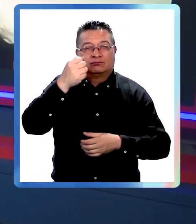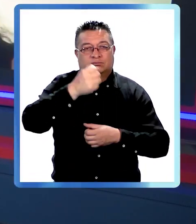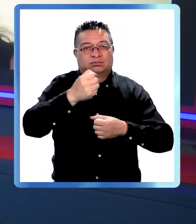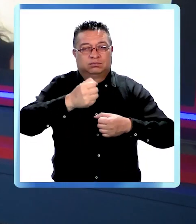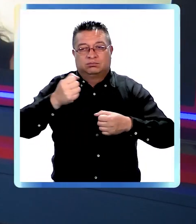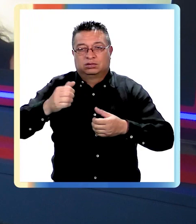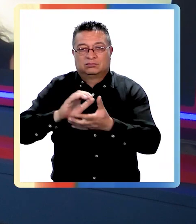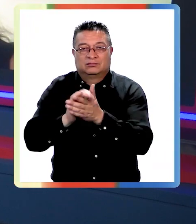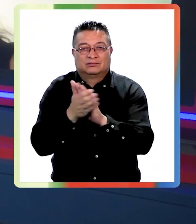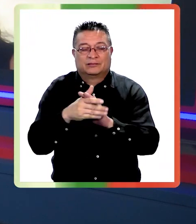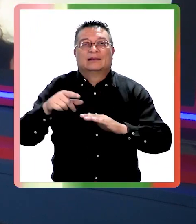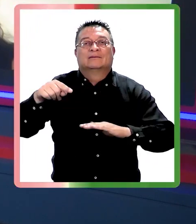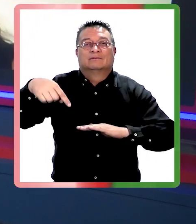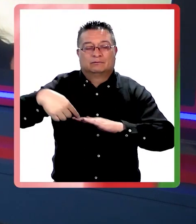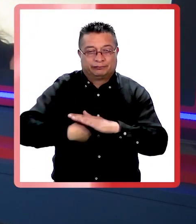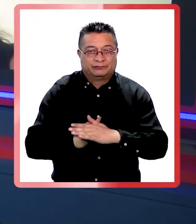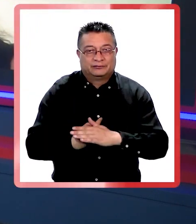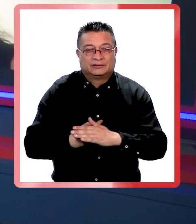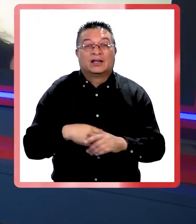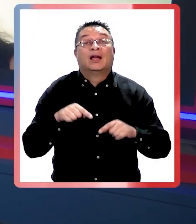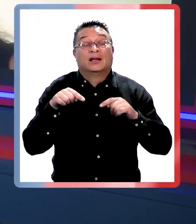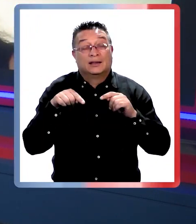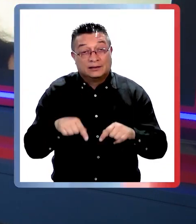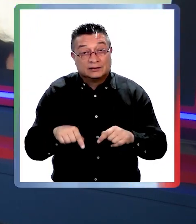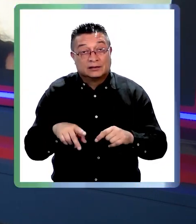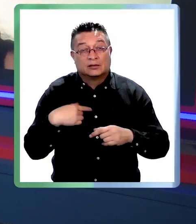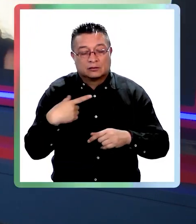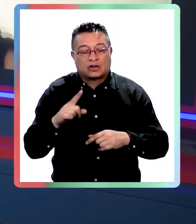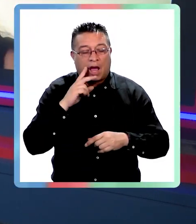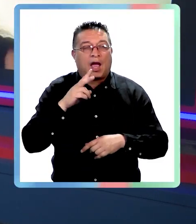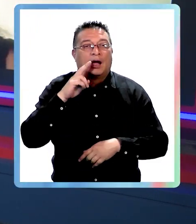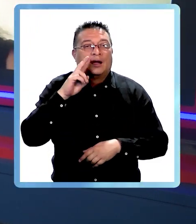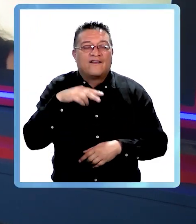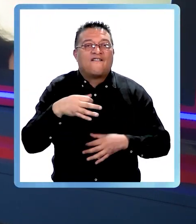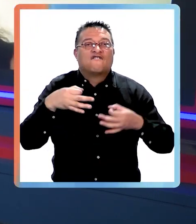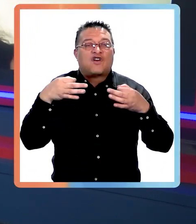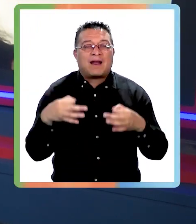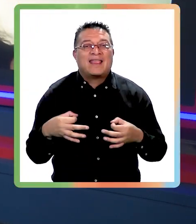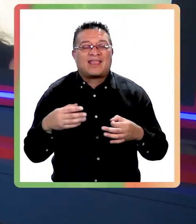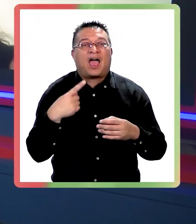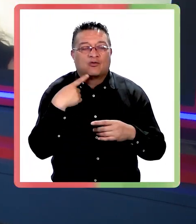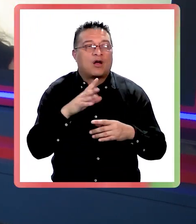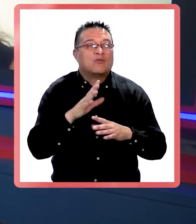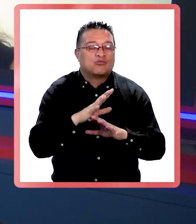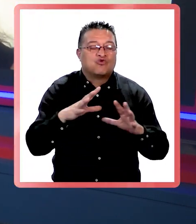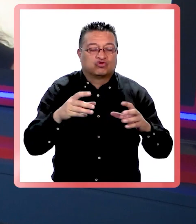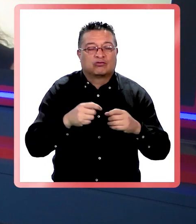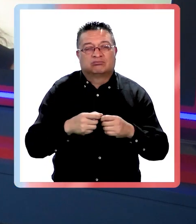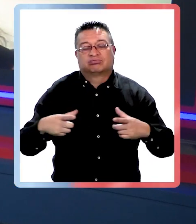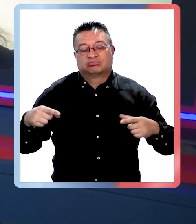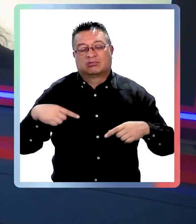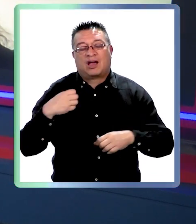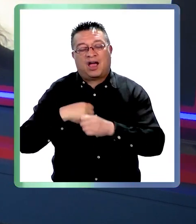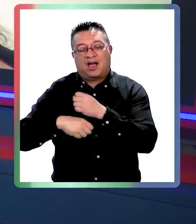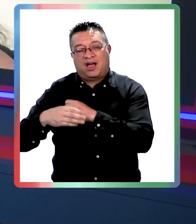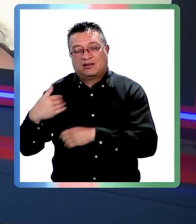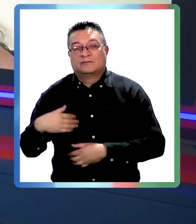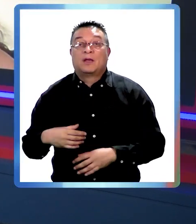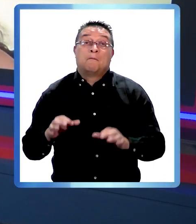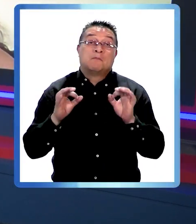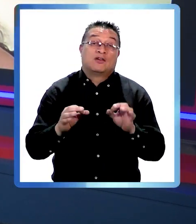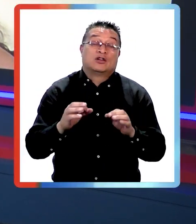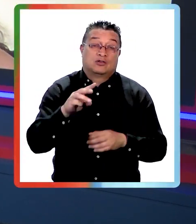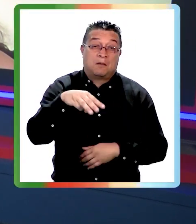que el crimen organizado entre, sobre todo en el ámbito de la informalidad que ha ido creciendo mucho en los últimos años.